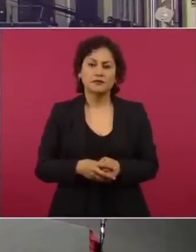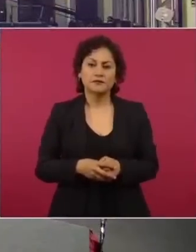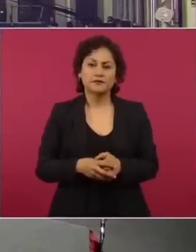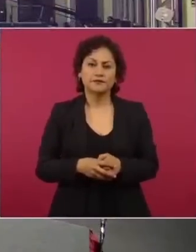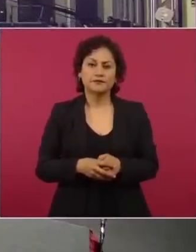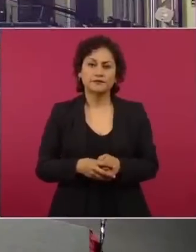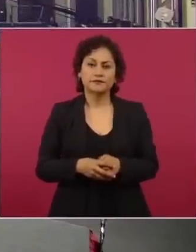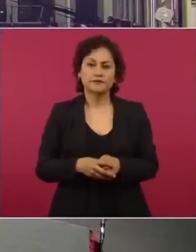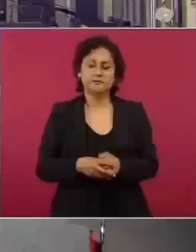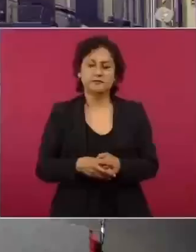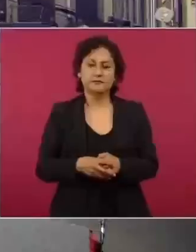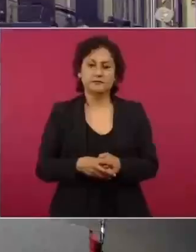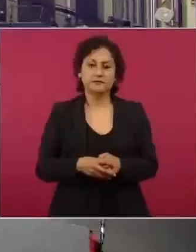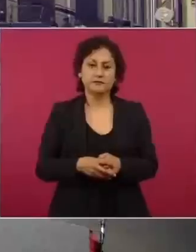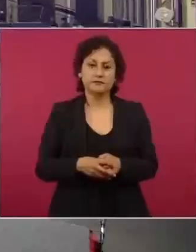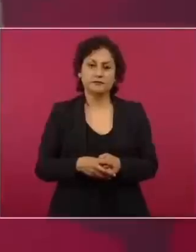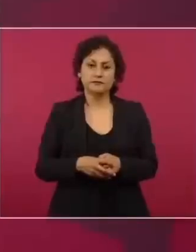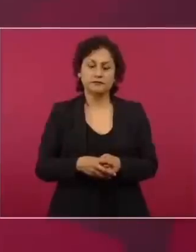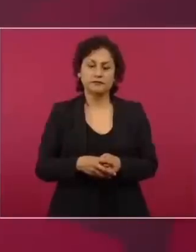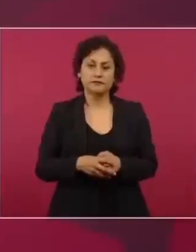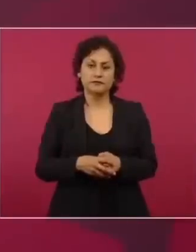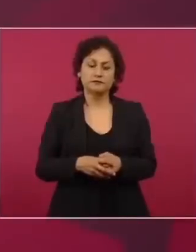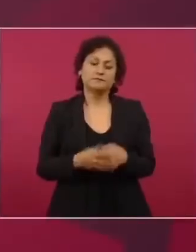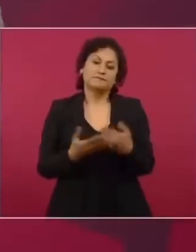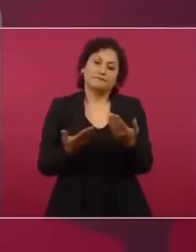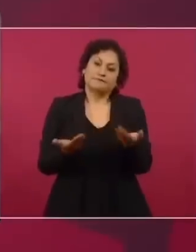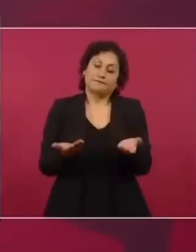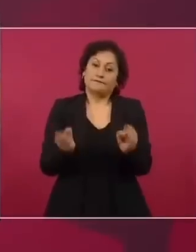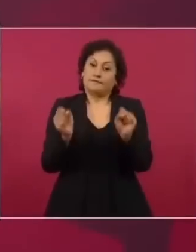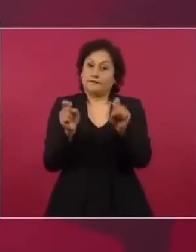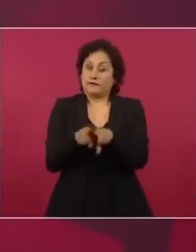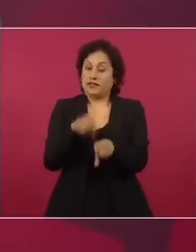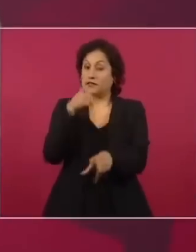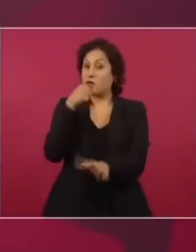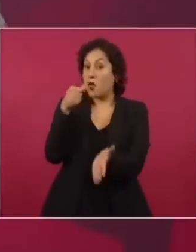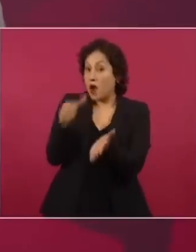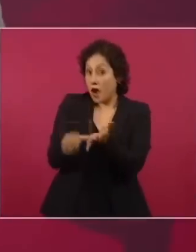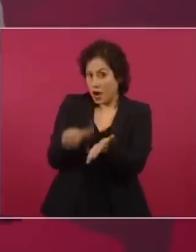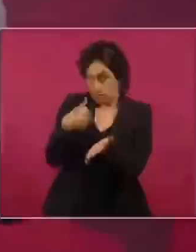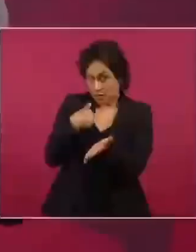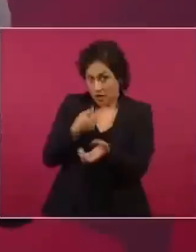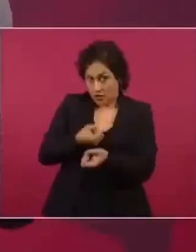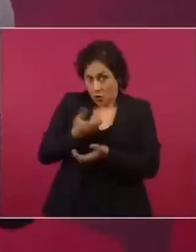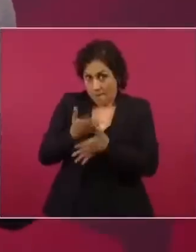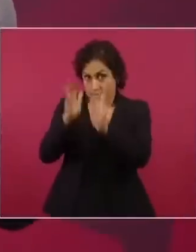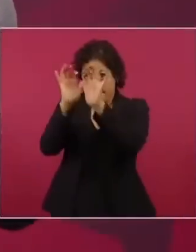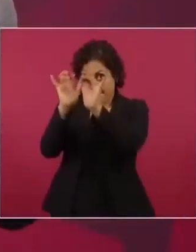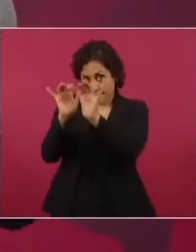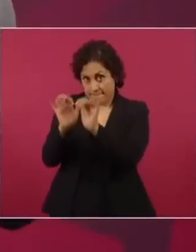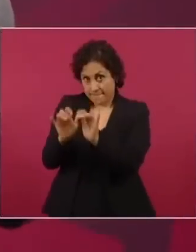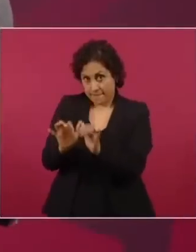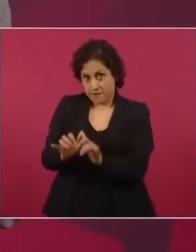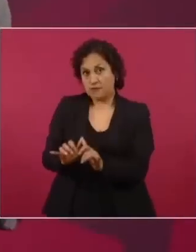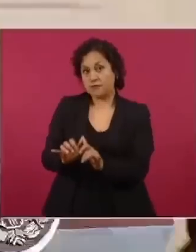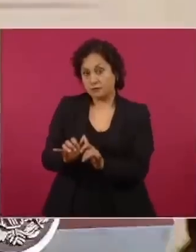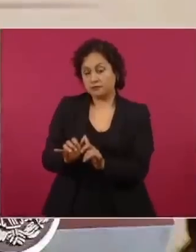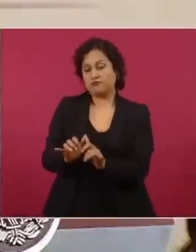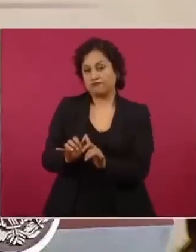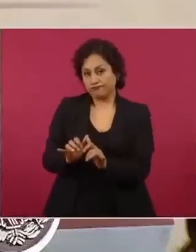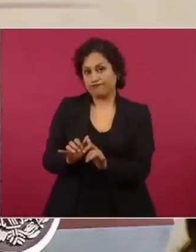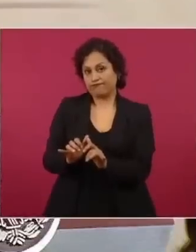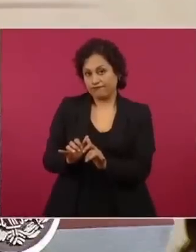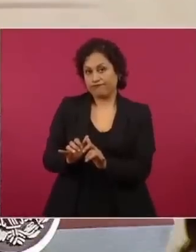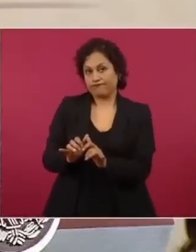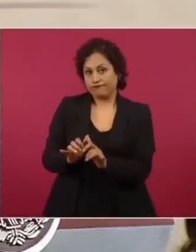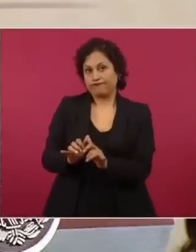Pues que, como digo en la carta, que ella estaba segura de que el